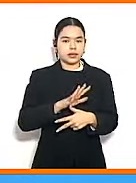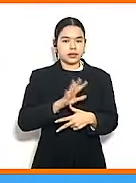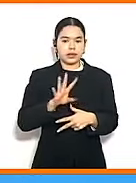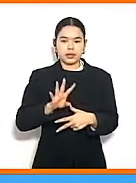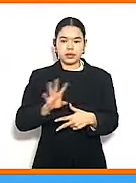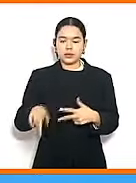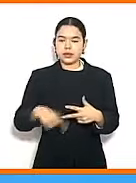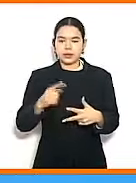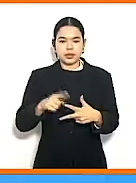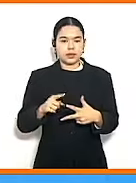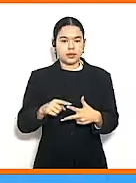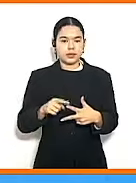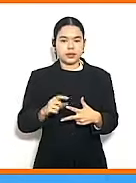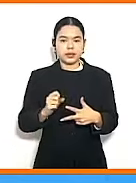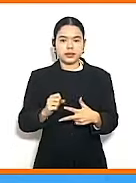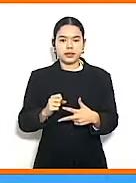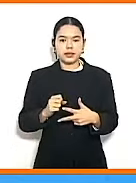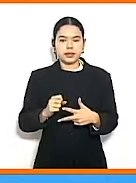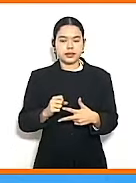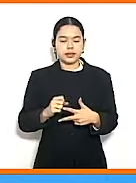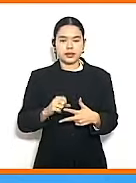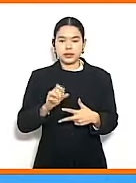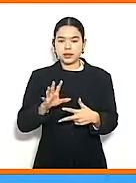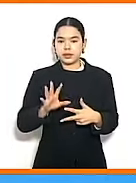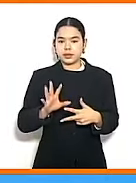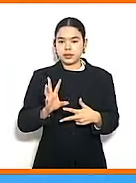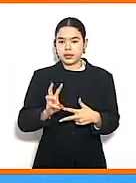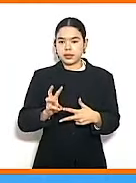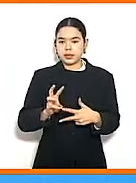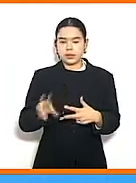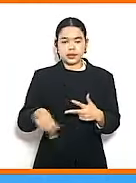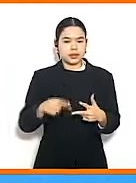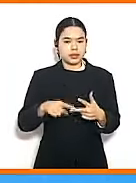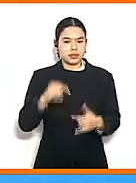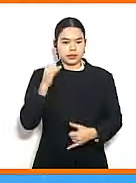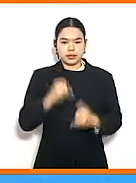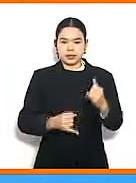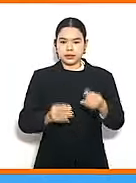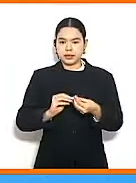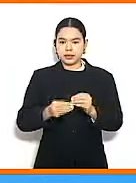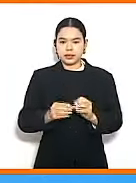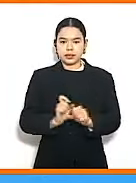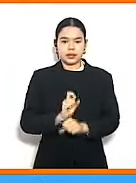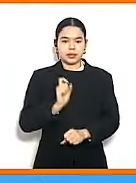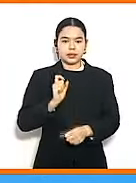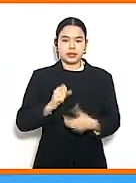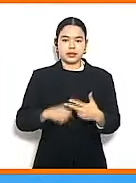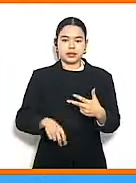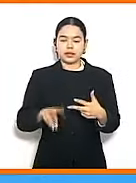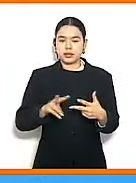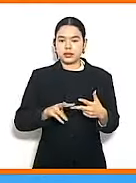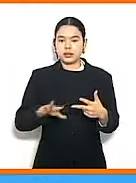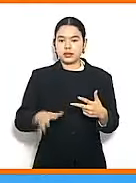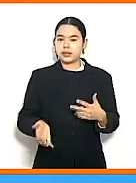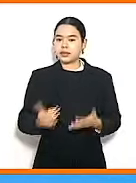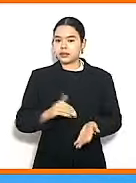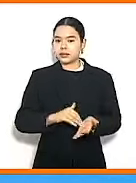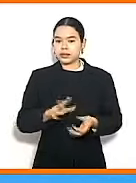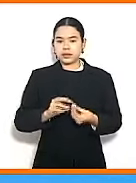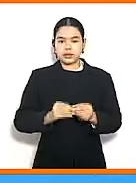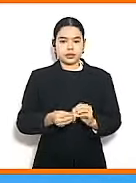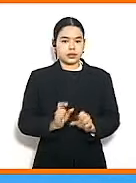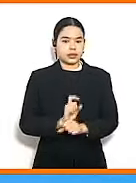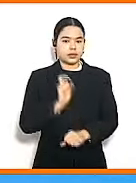54. Segundo número, 16. Tercer y último número, 25. Con gusto repito